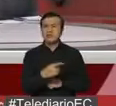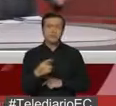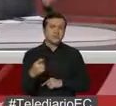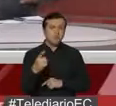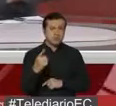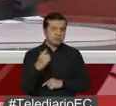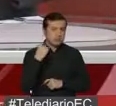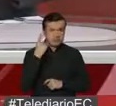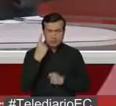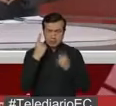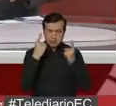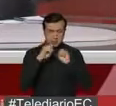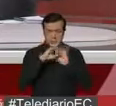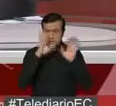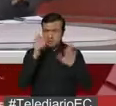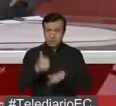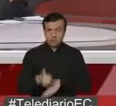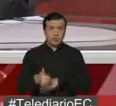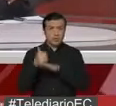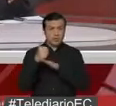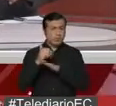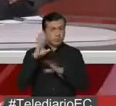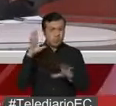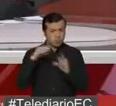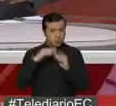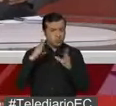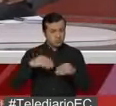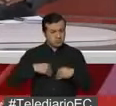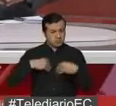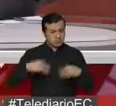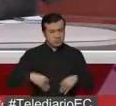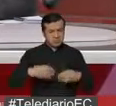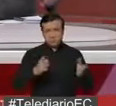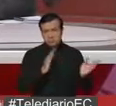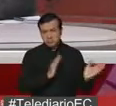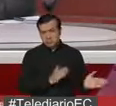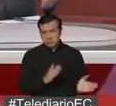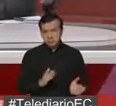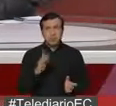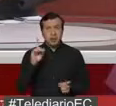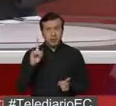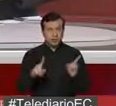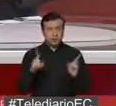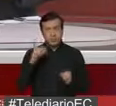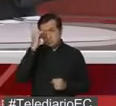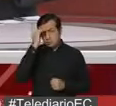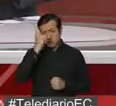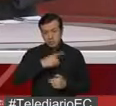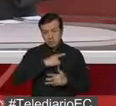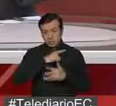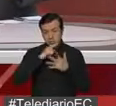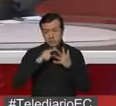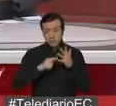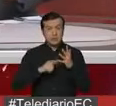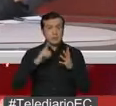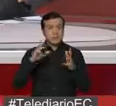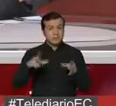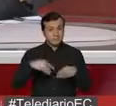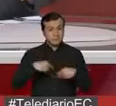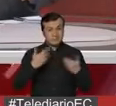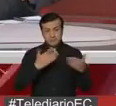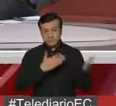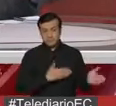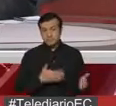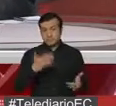da a entender que las autoridades han adoptado todas las medidas posibles o al menos varias medidas para poder enfrentar el avance